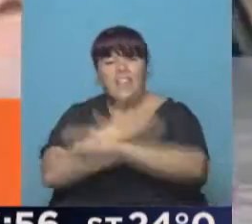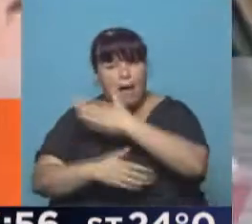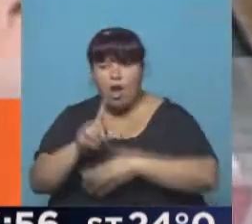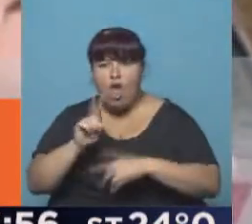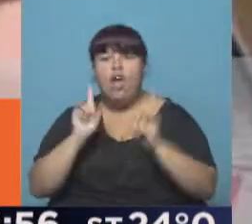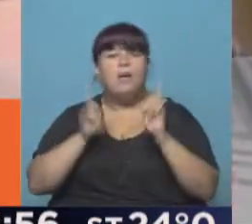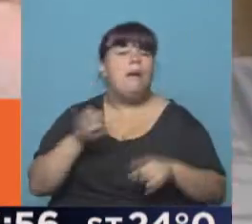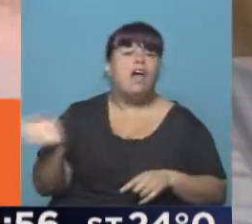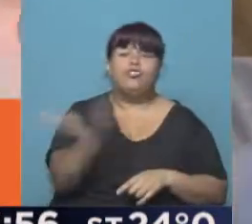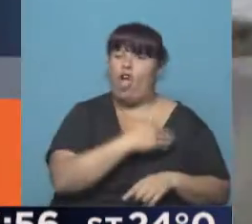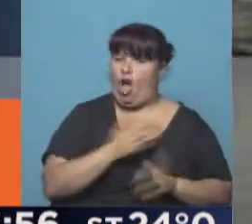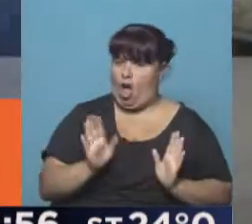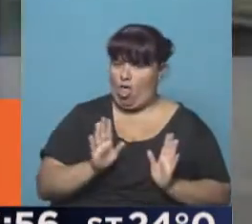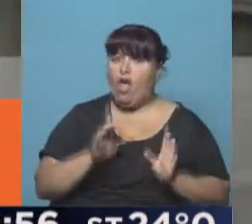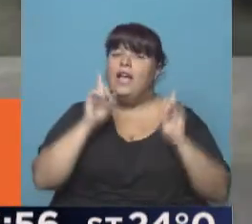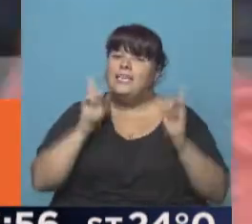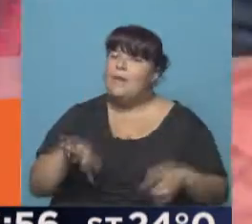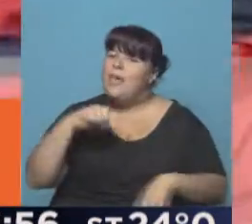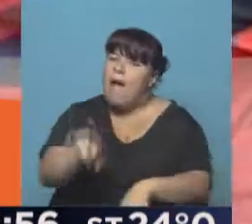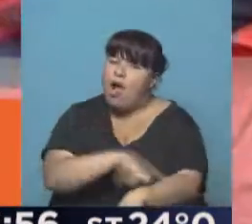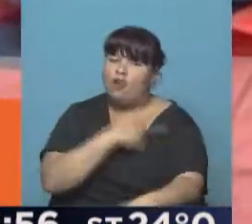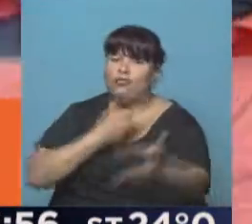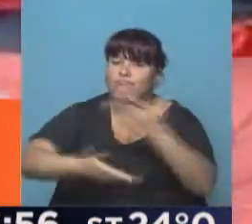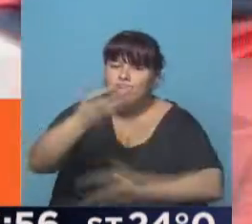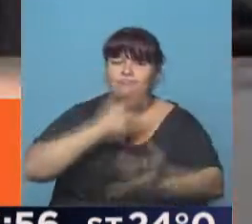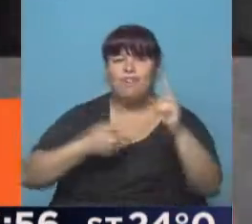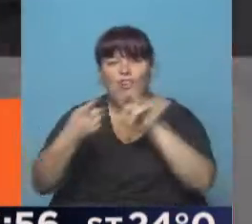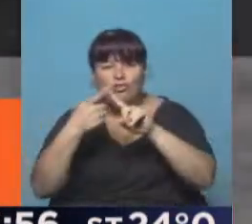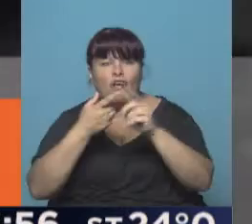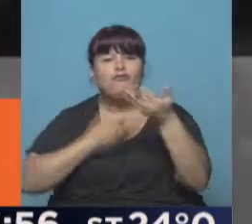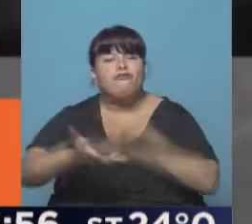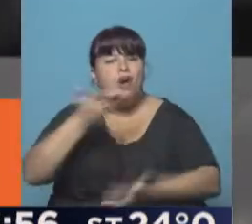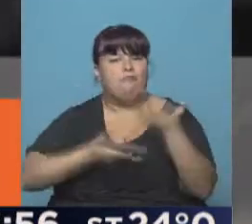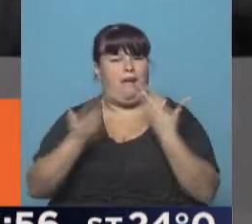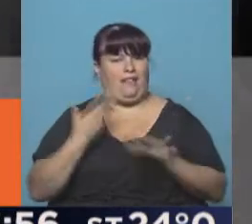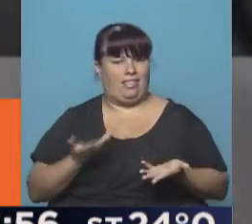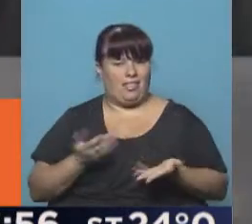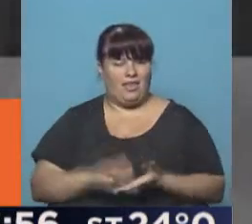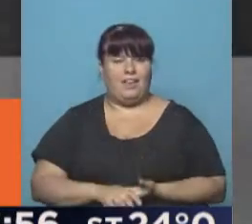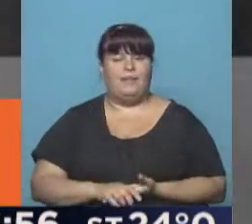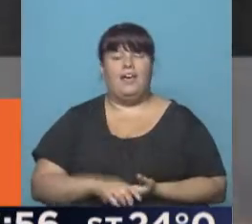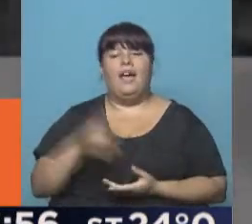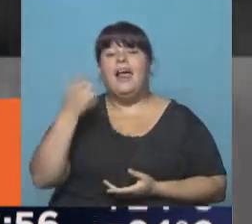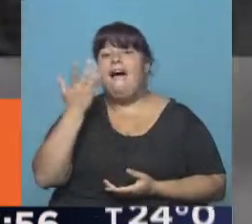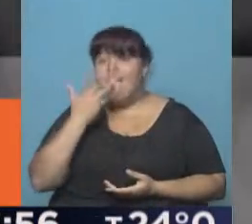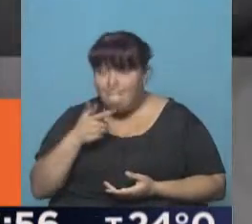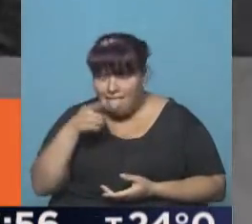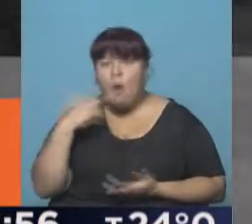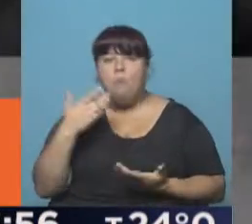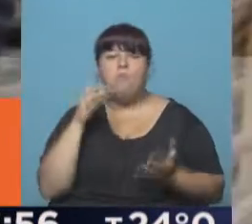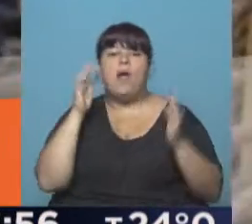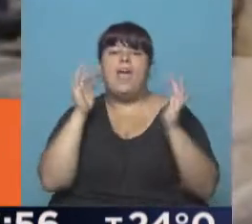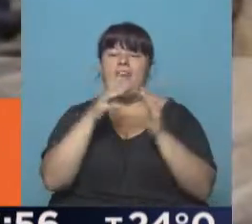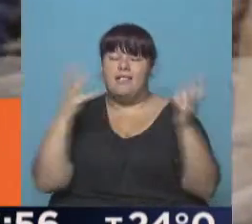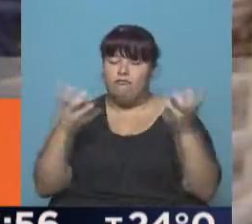discapacidad sino para todo el resto que también tiene que acostumbrarse a convivir y a compartir un montón de cosas. Los interesados pueden contactarse